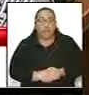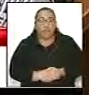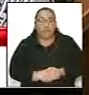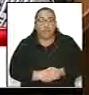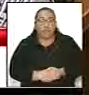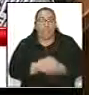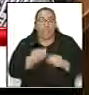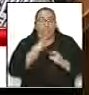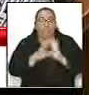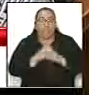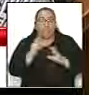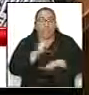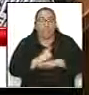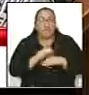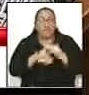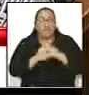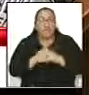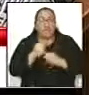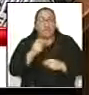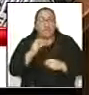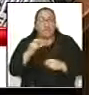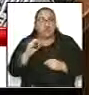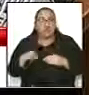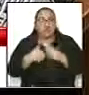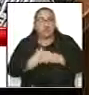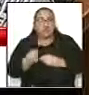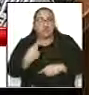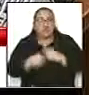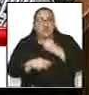el desarrollo de esta tecnología podría sustituir eventualmente,